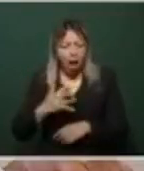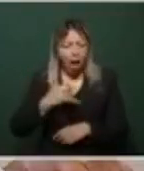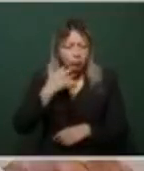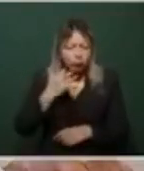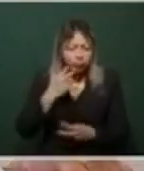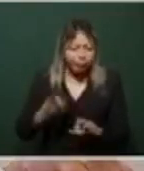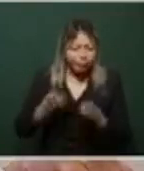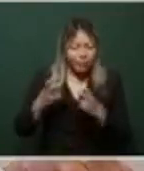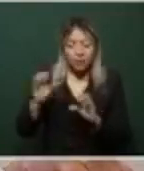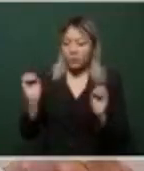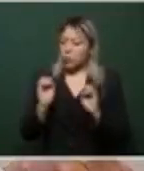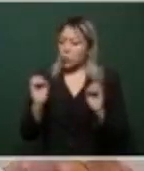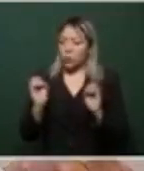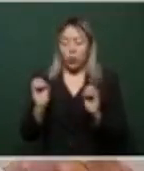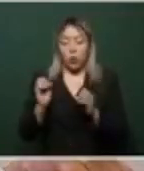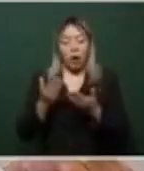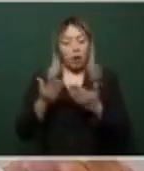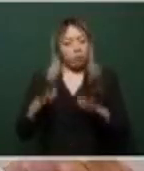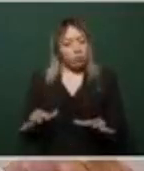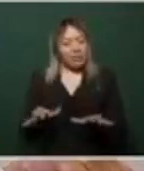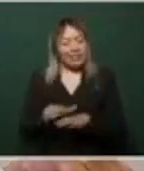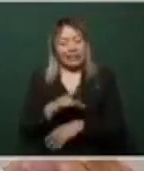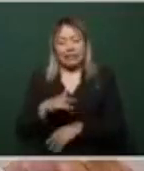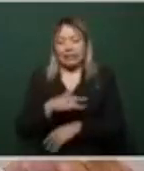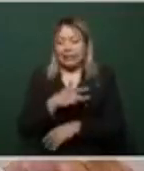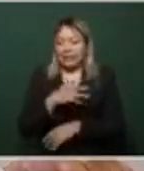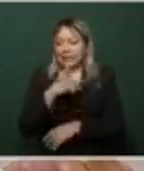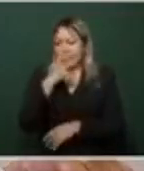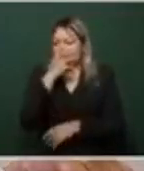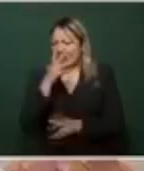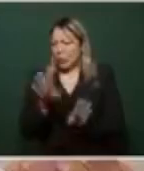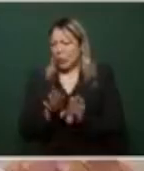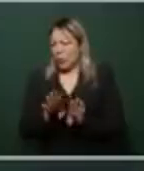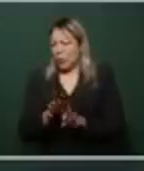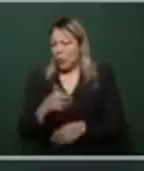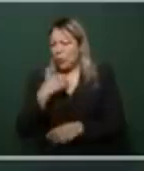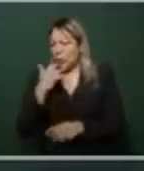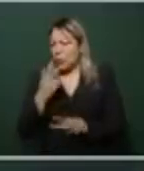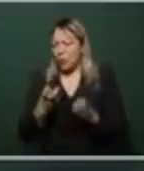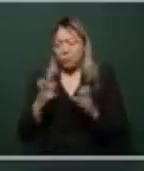va a dar pena la corrupción,